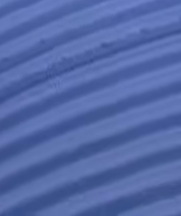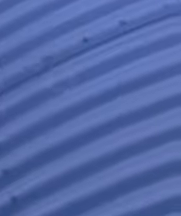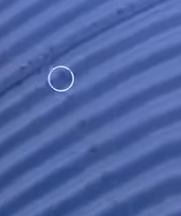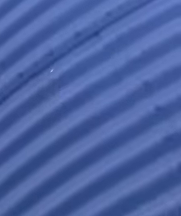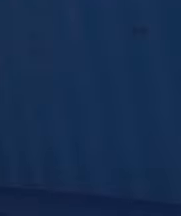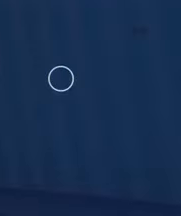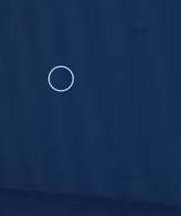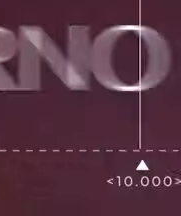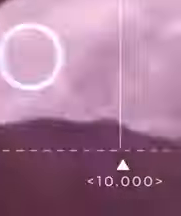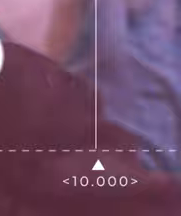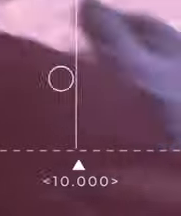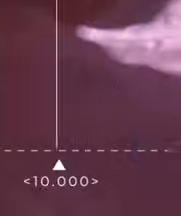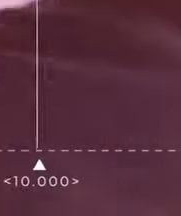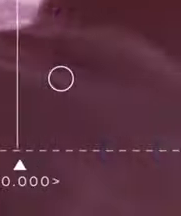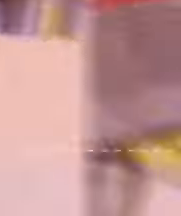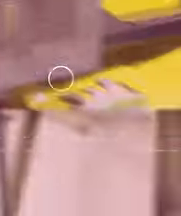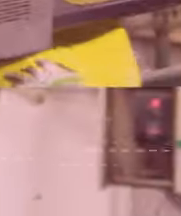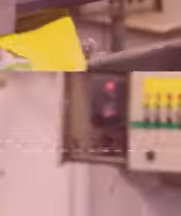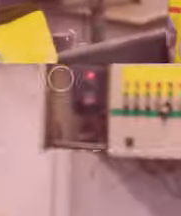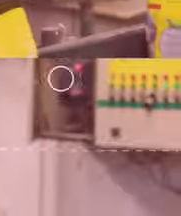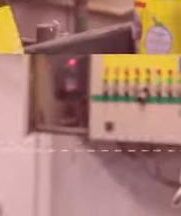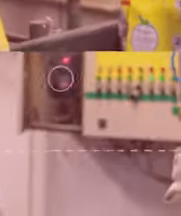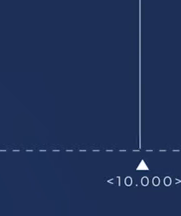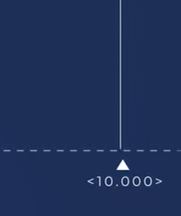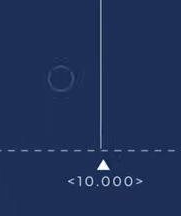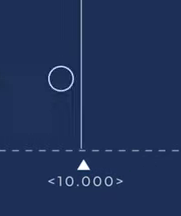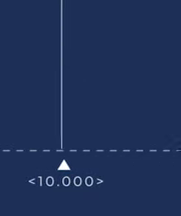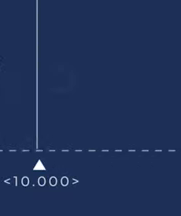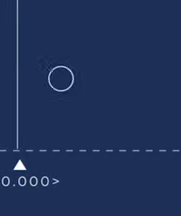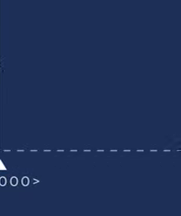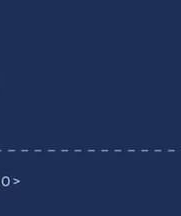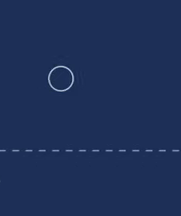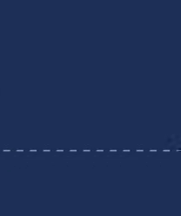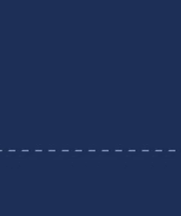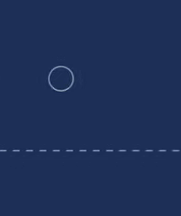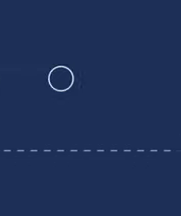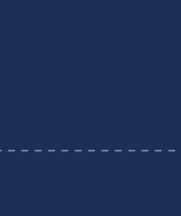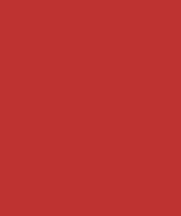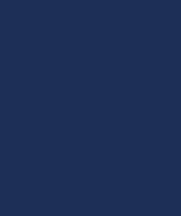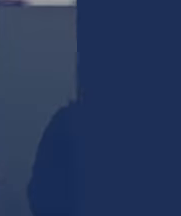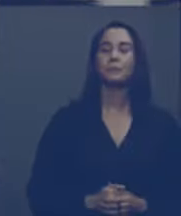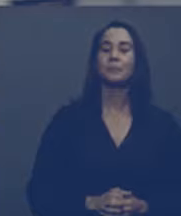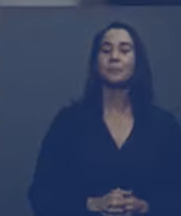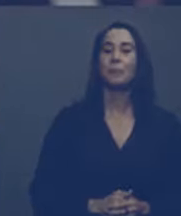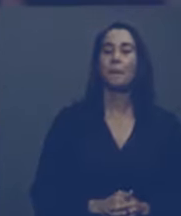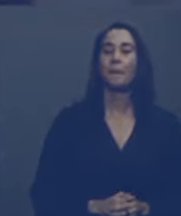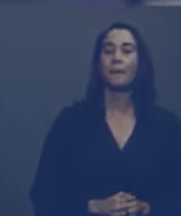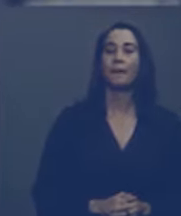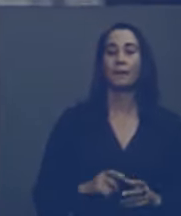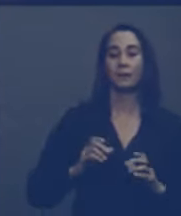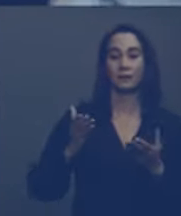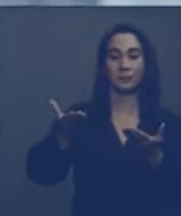Estas son las buenas noticias sobre la reactivación económica que se generaron desde el MIP durante esta semana. El Ministerio